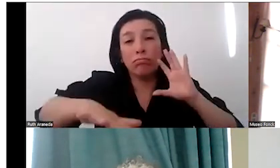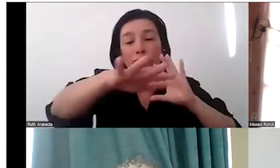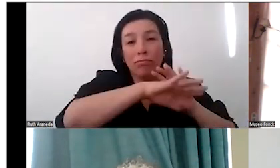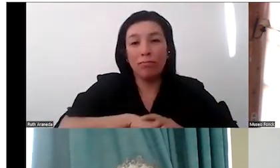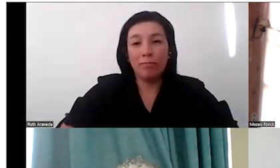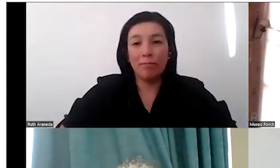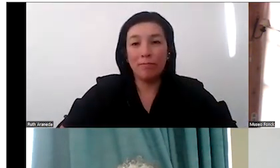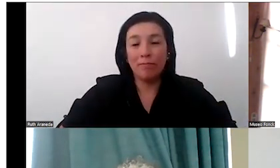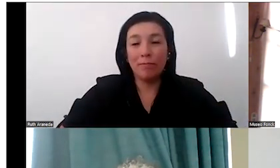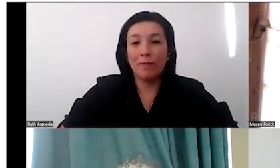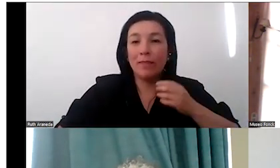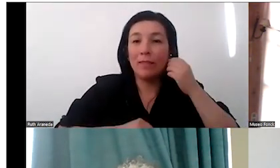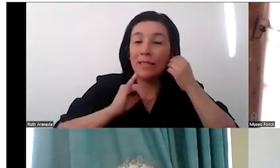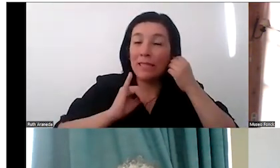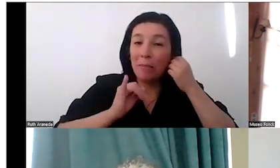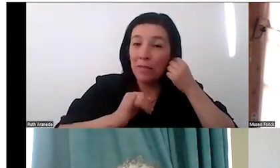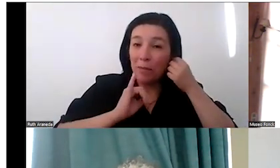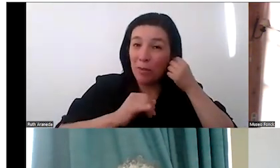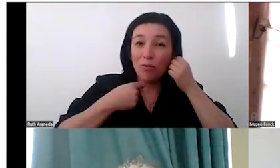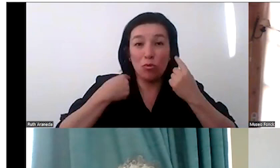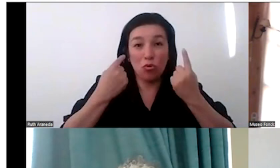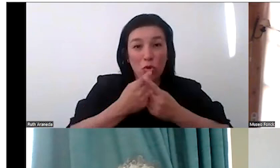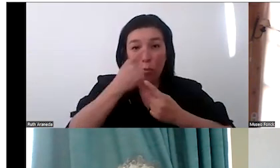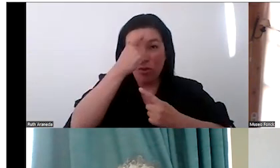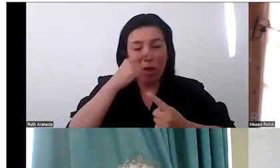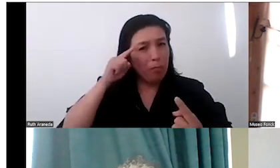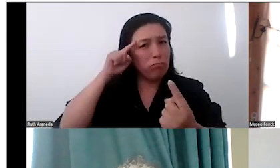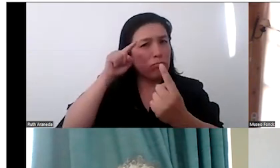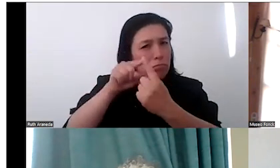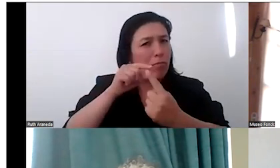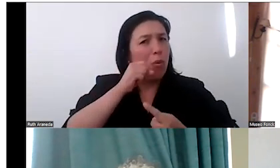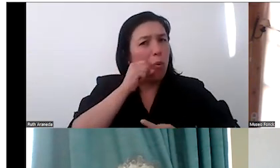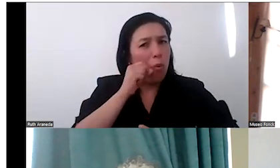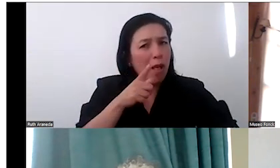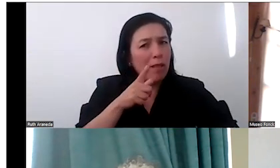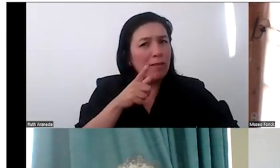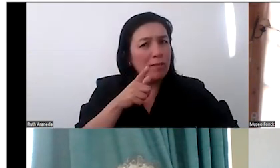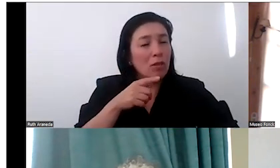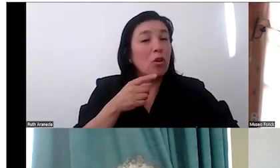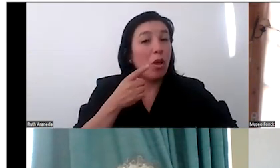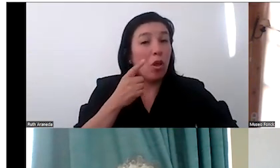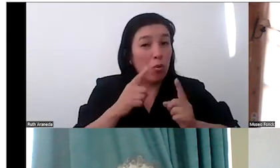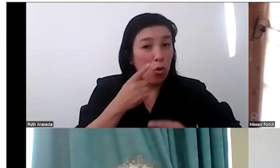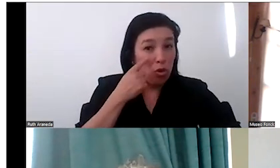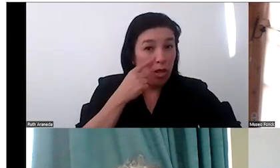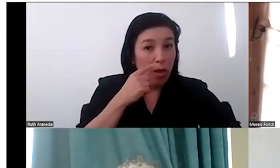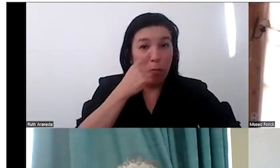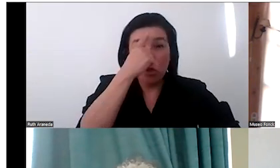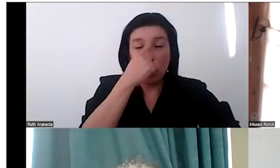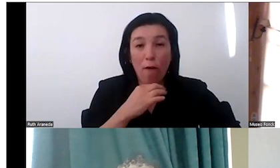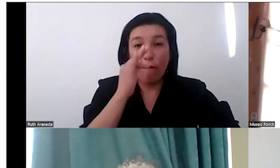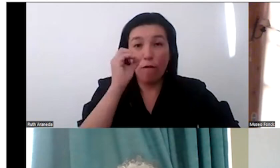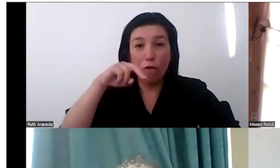Y bueno, siempre ha sido nuestra misión como museo, no sé si todos conocen el Museo Funk, tenemos un